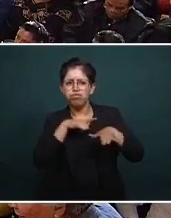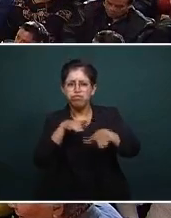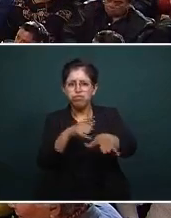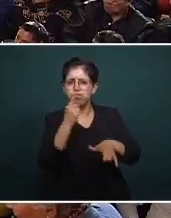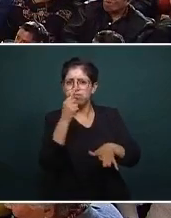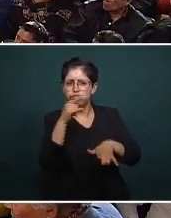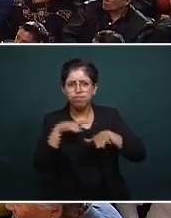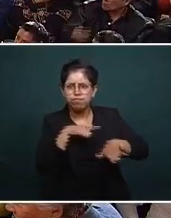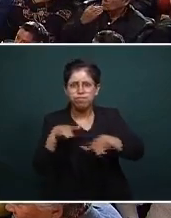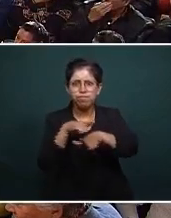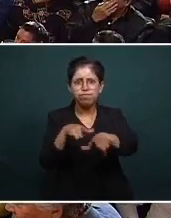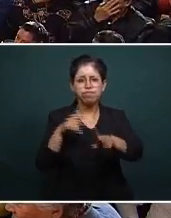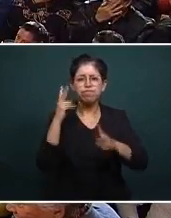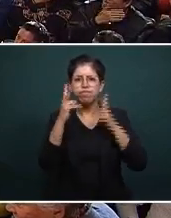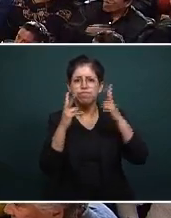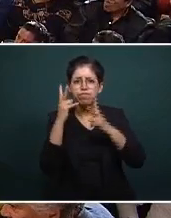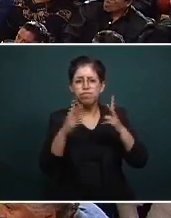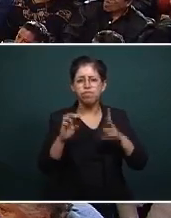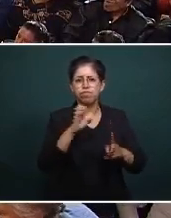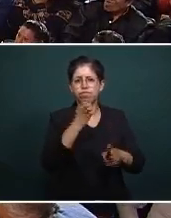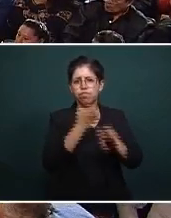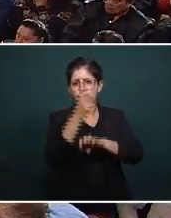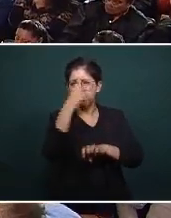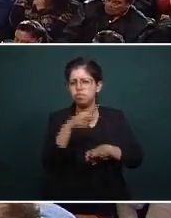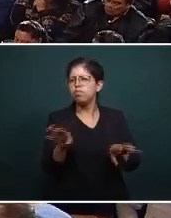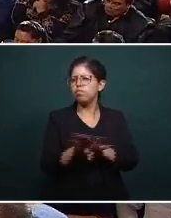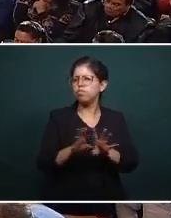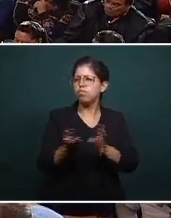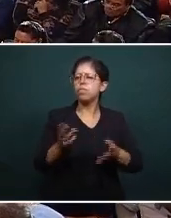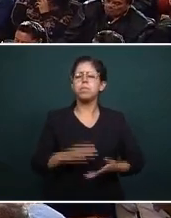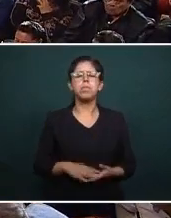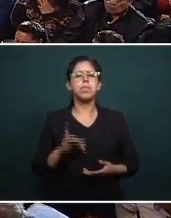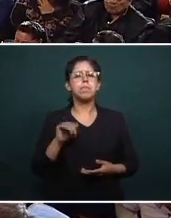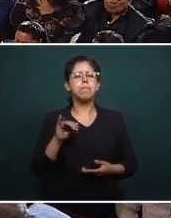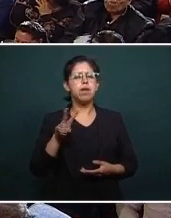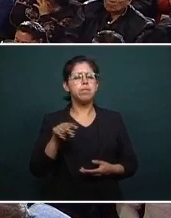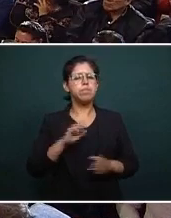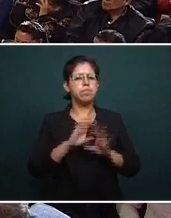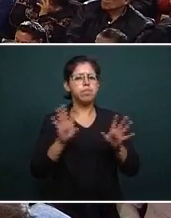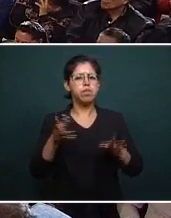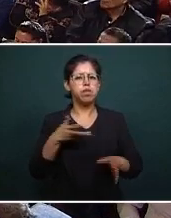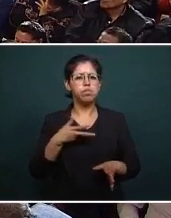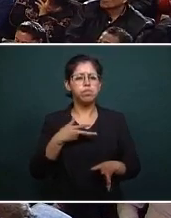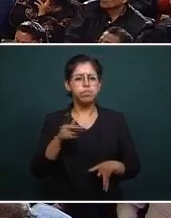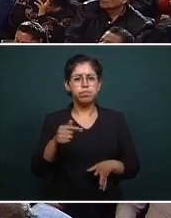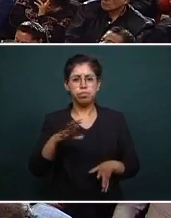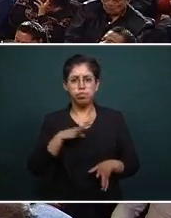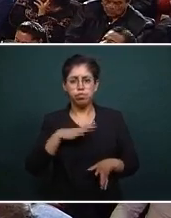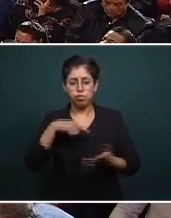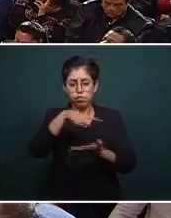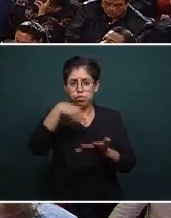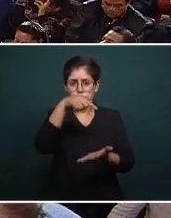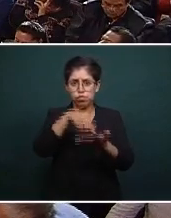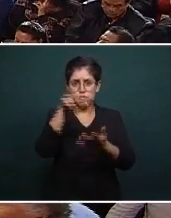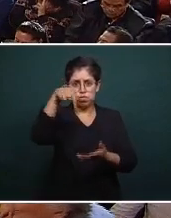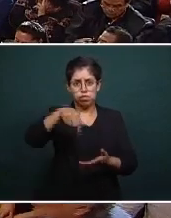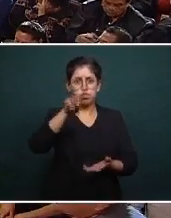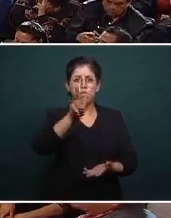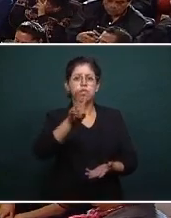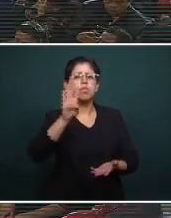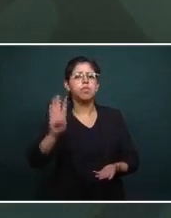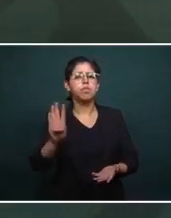esta parte del Estado de México. Sí, mire, en efecto se tienen instalaciones en Valle de